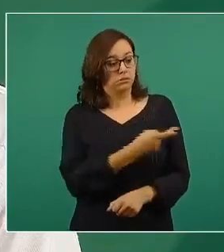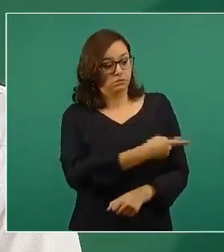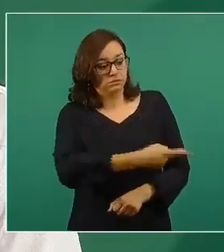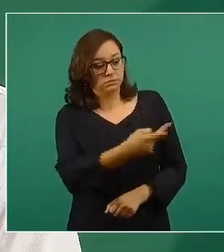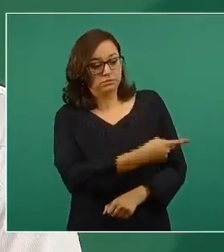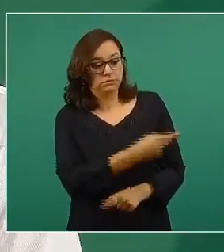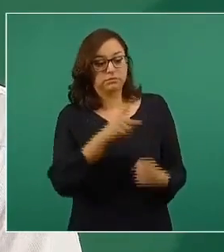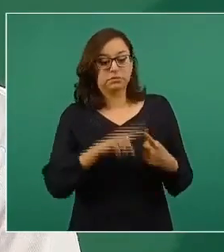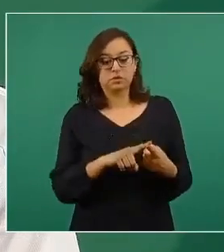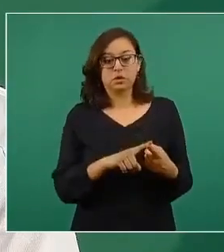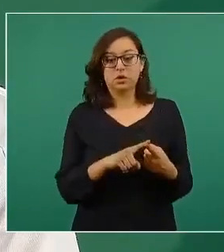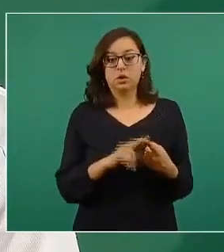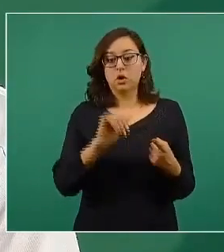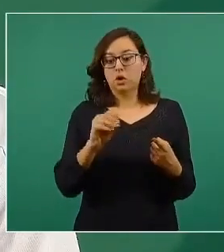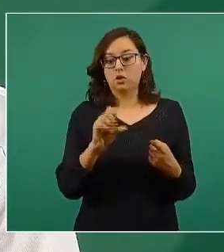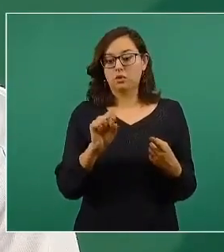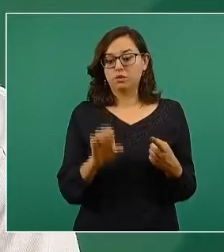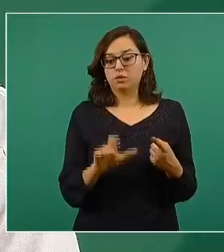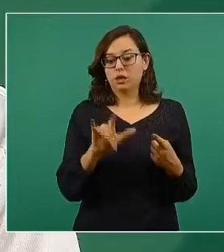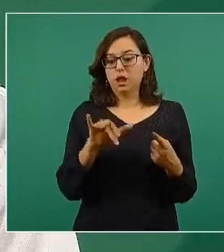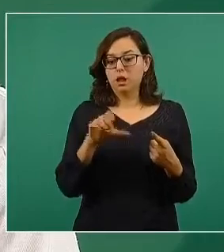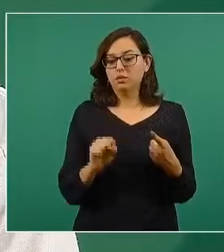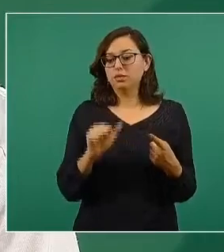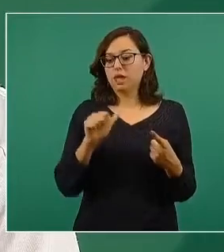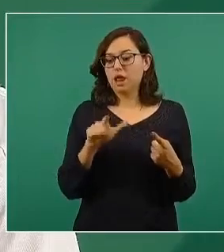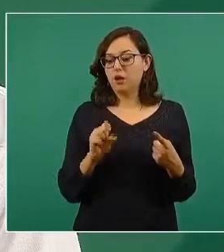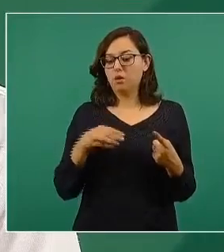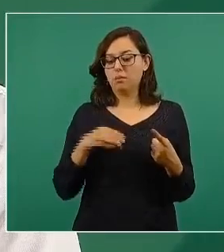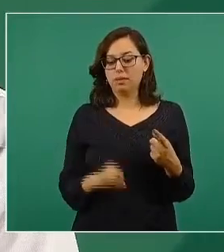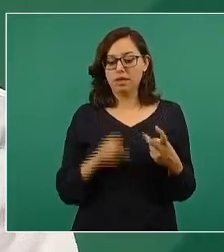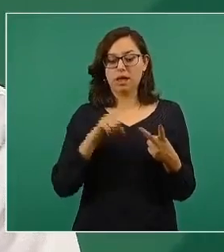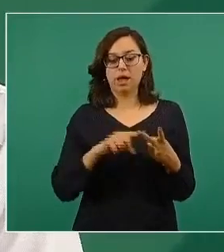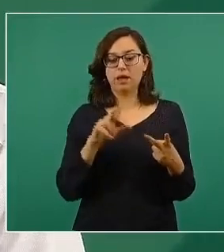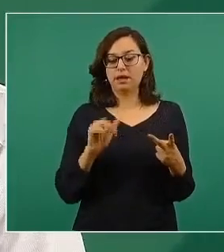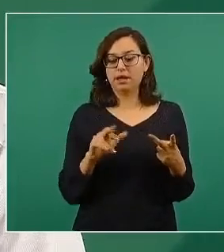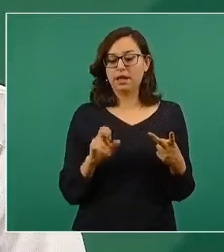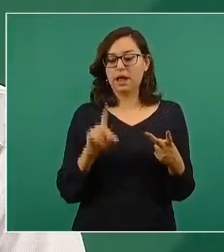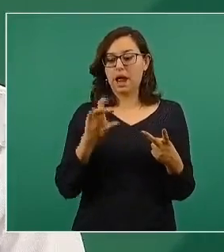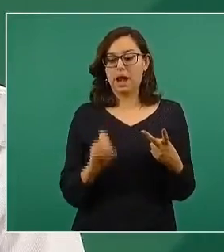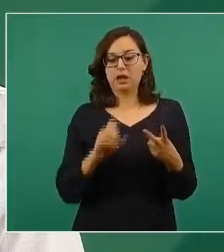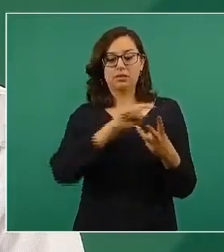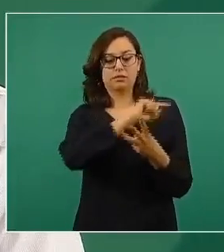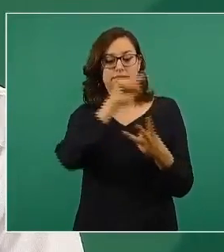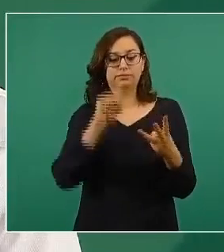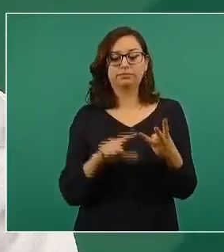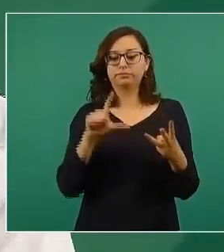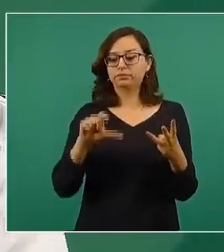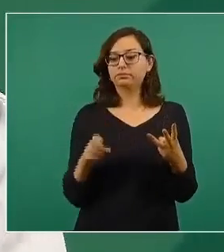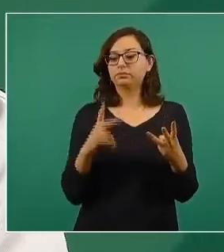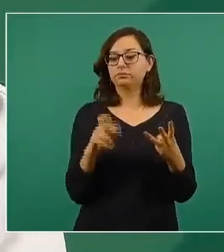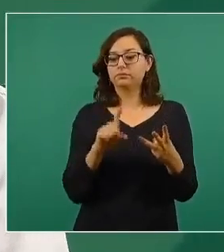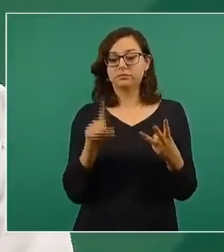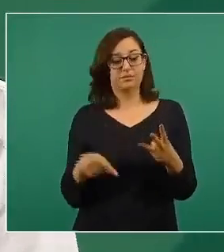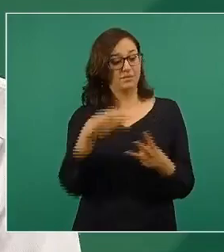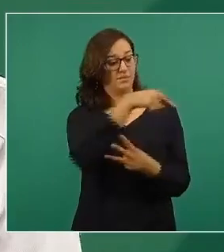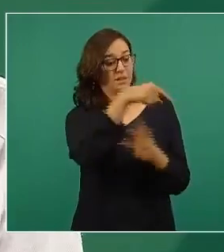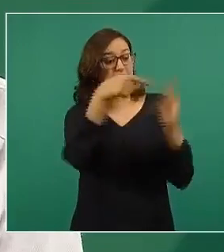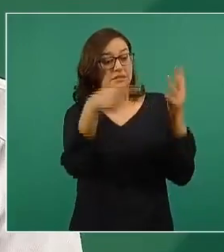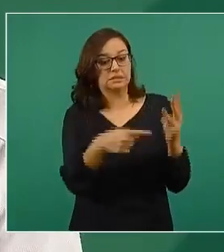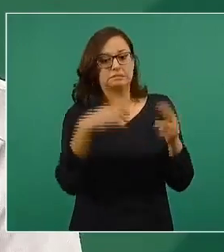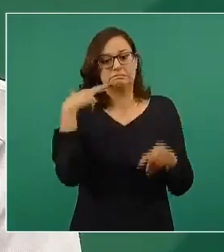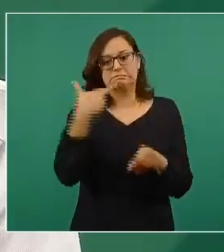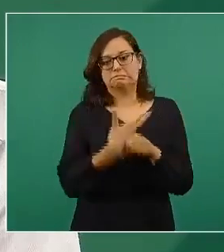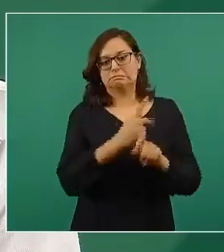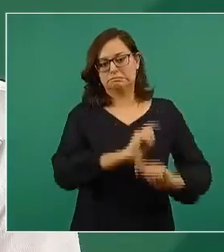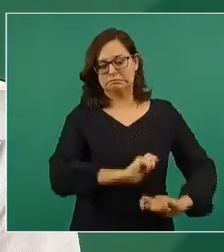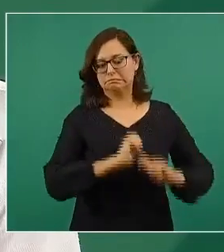Cortés, junto con el doctor Ruy López Ridaura, en el grupo de la Secretaría de Salud, son quienes han estado en